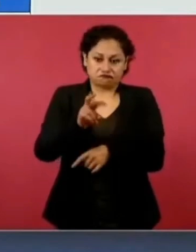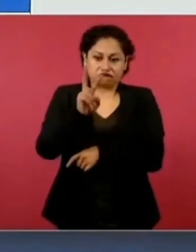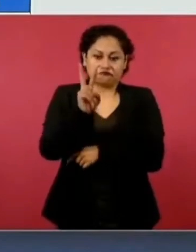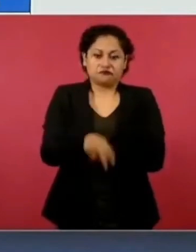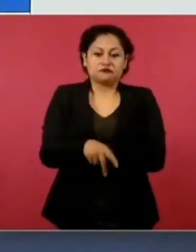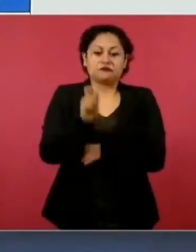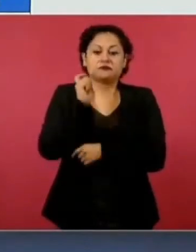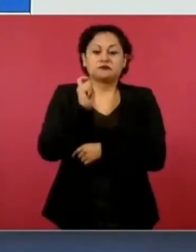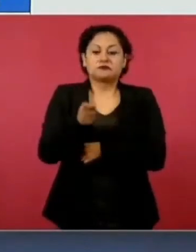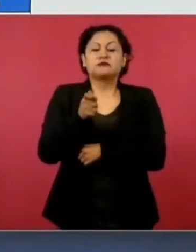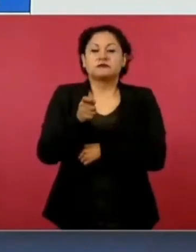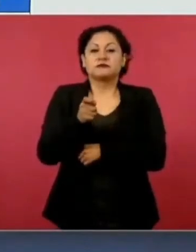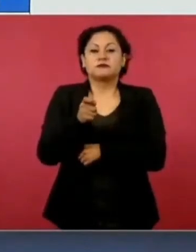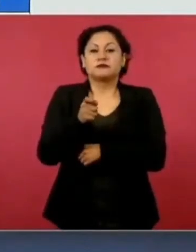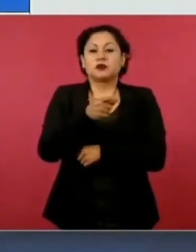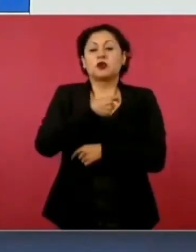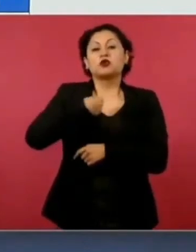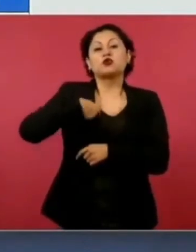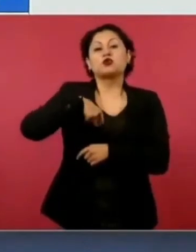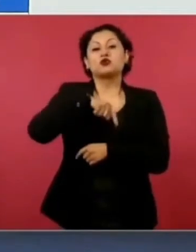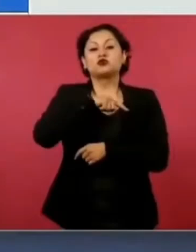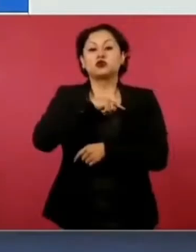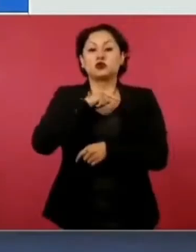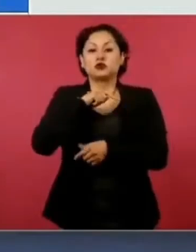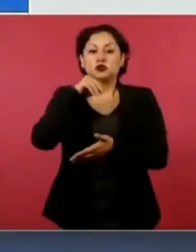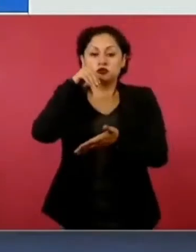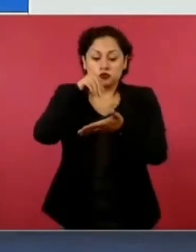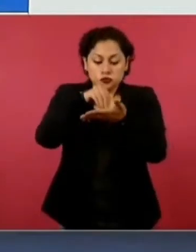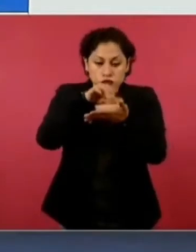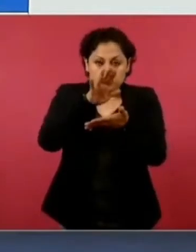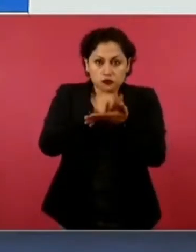en la ley de ingresos.